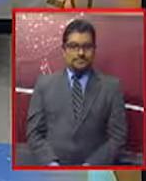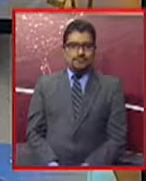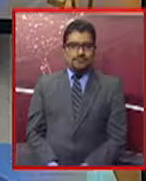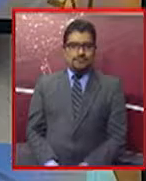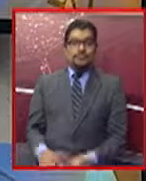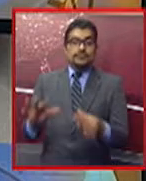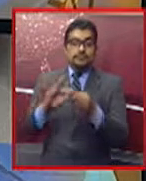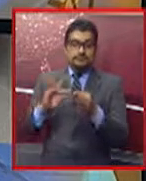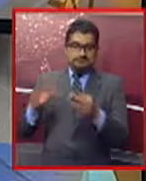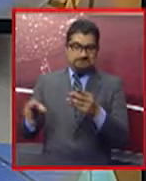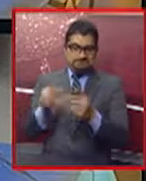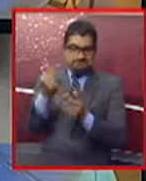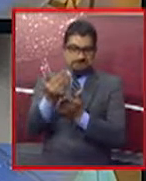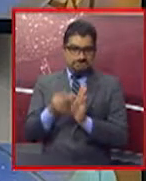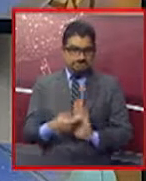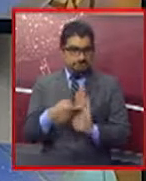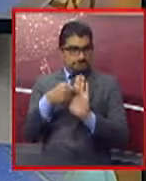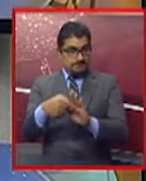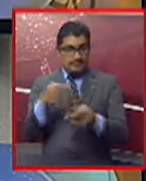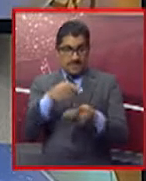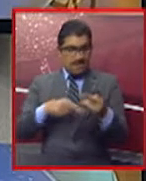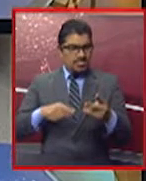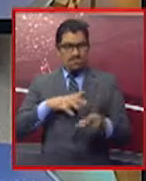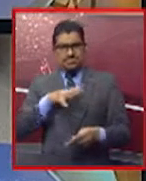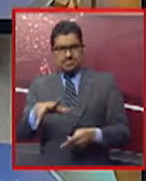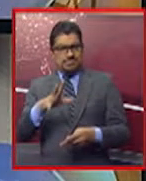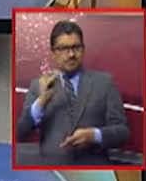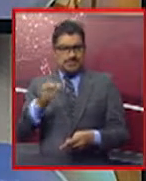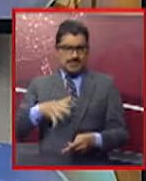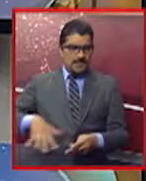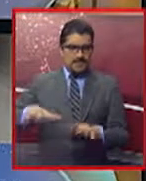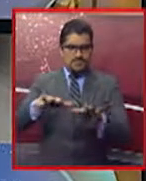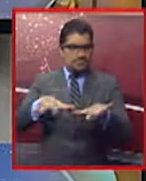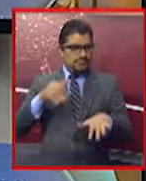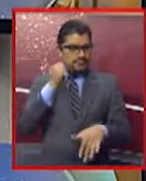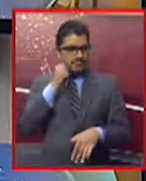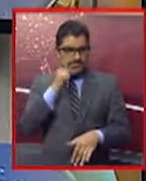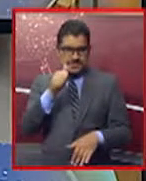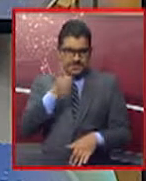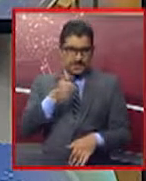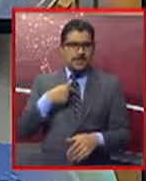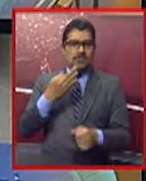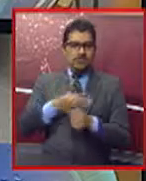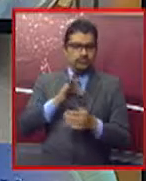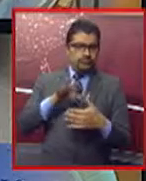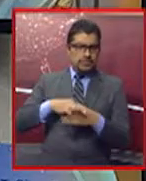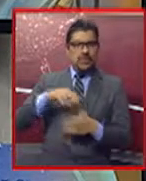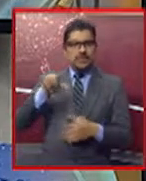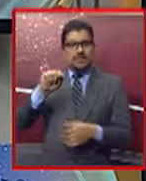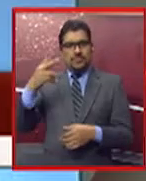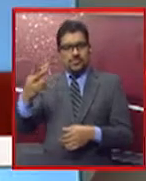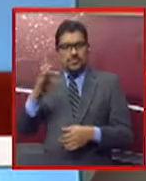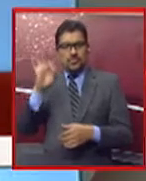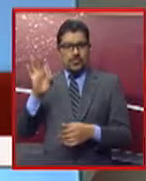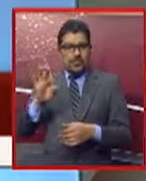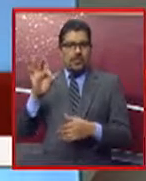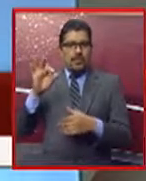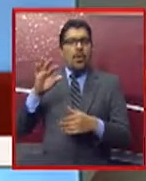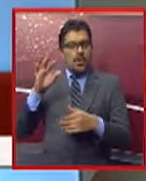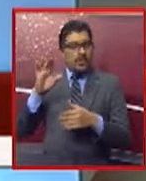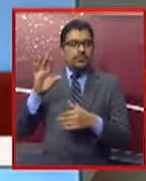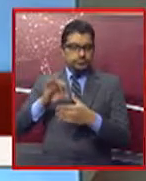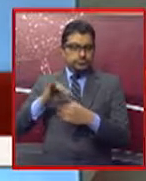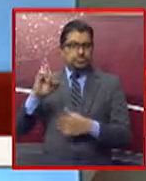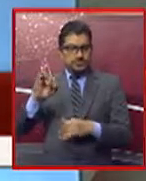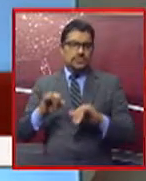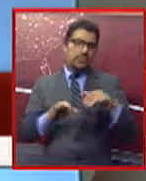Después de las reservas presentadas, las cuales no fueron aceptadas por el Pleno, se aprobó en votación nominal con 72 votos a favor, 15 en contra y